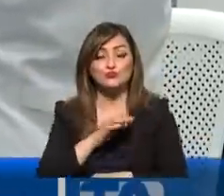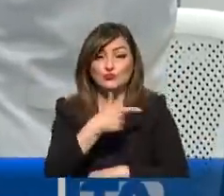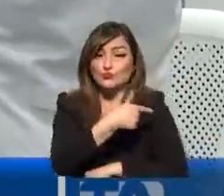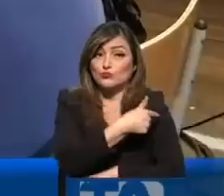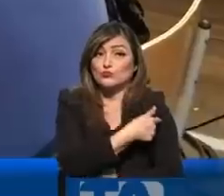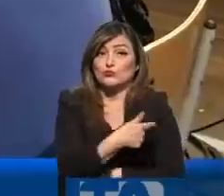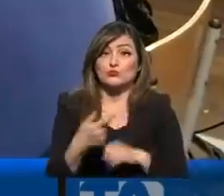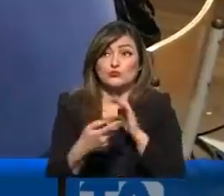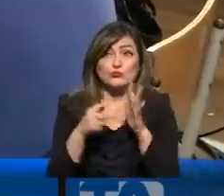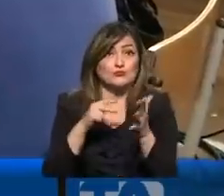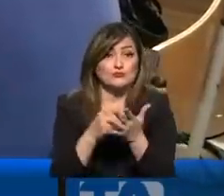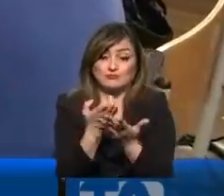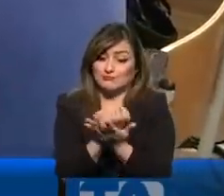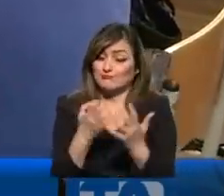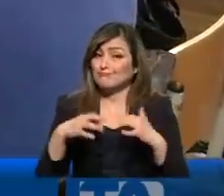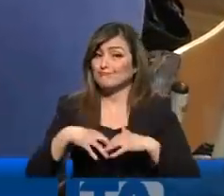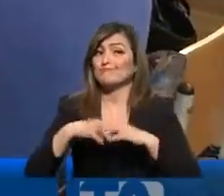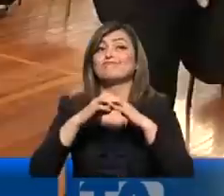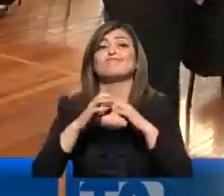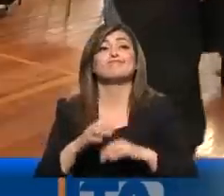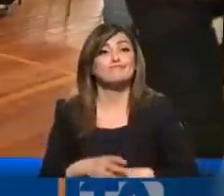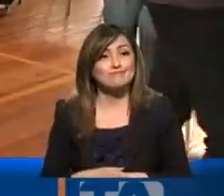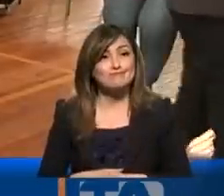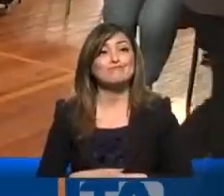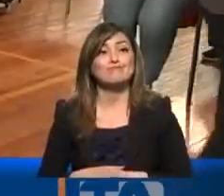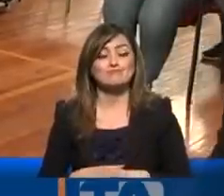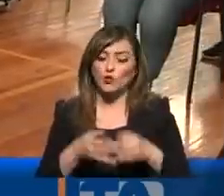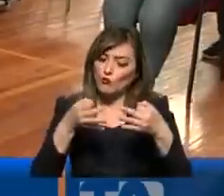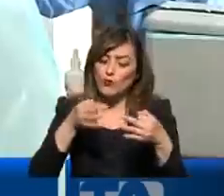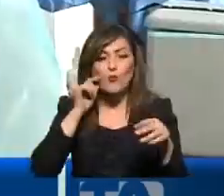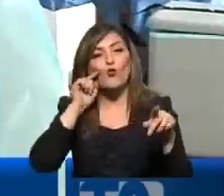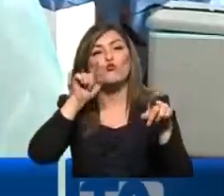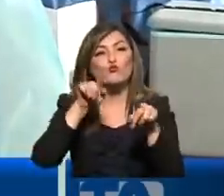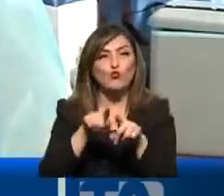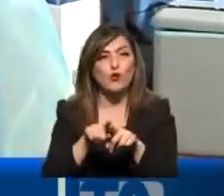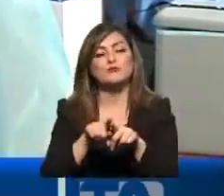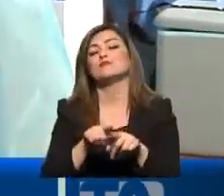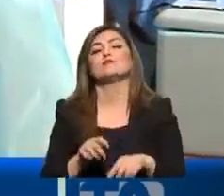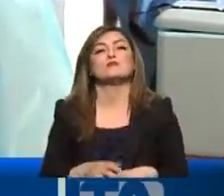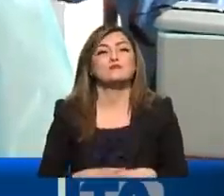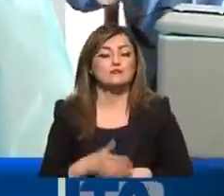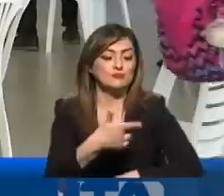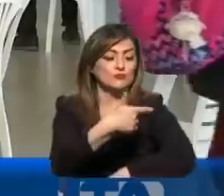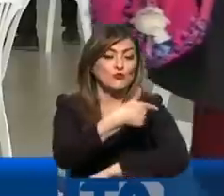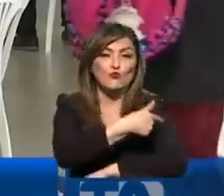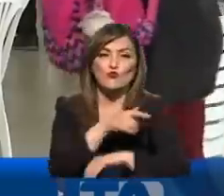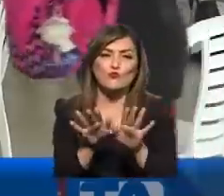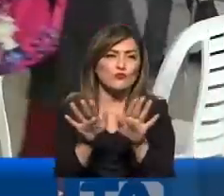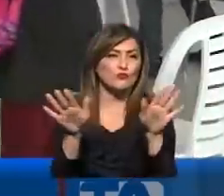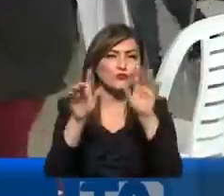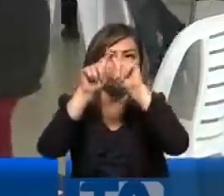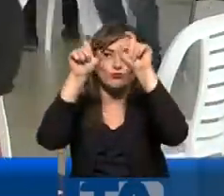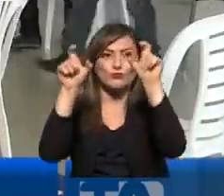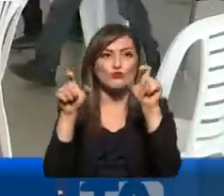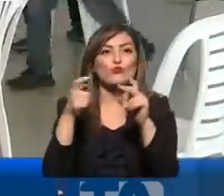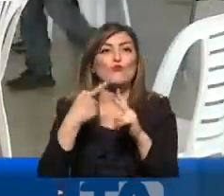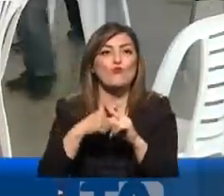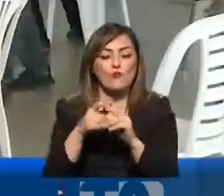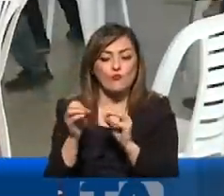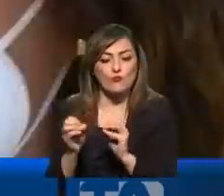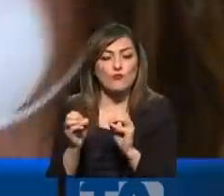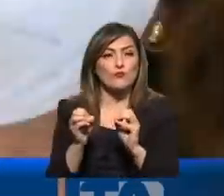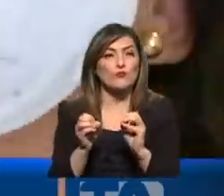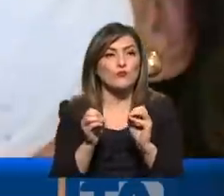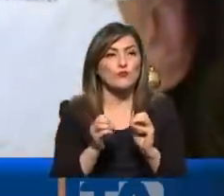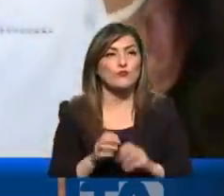vacunación significa reactivación económica y tan pronto se confirmó el acuerdo y las condiciones para la vacunación masiva empresarial comenzaron a